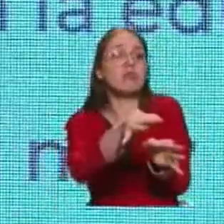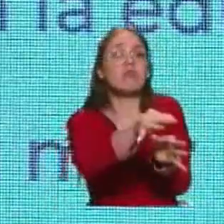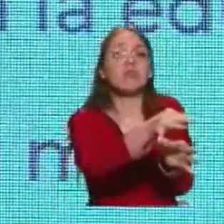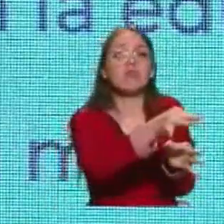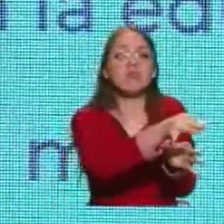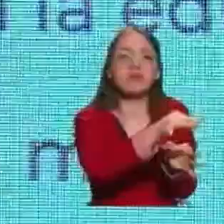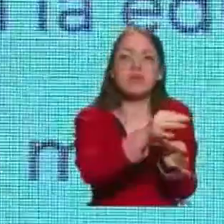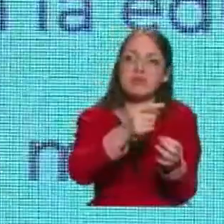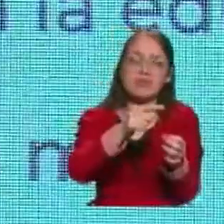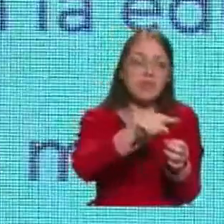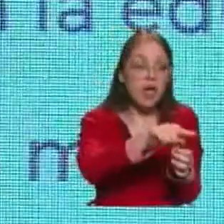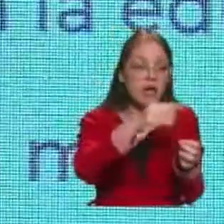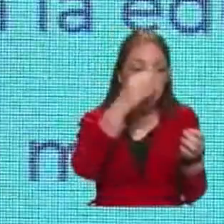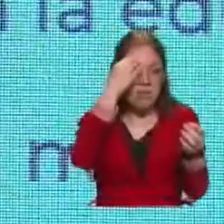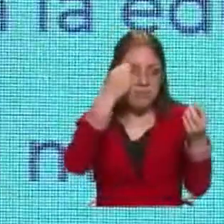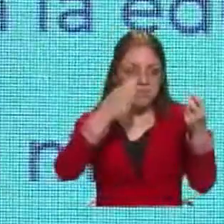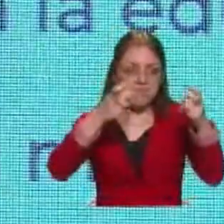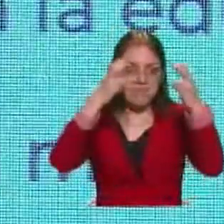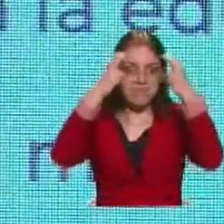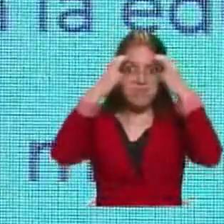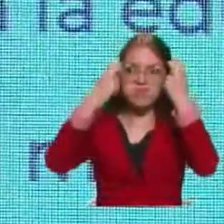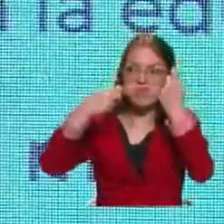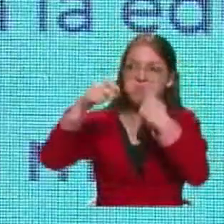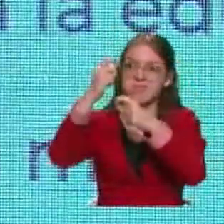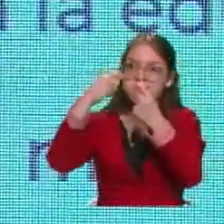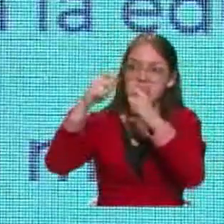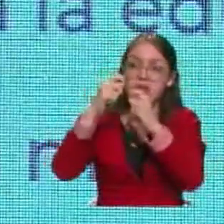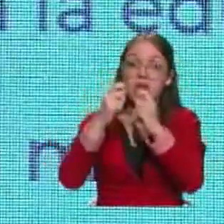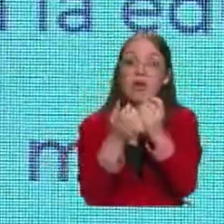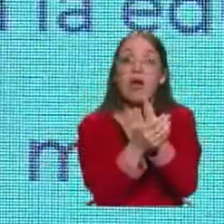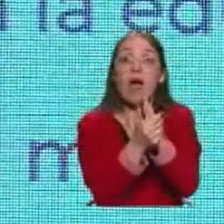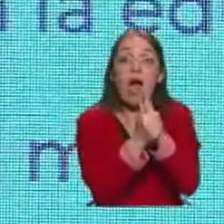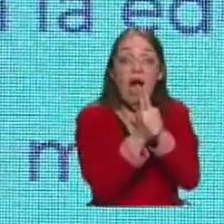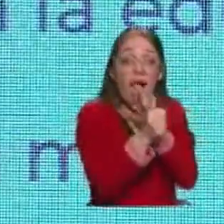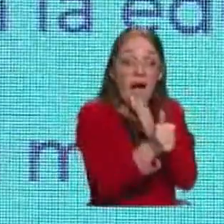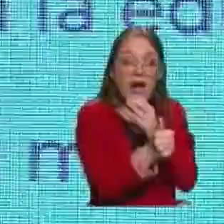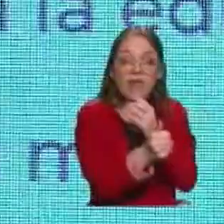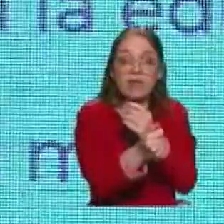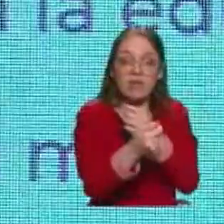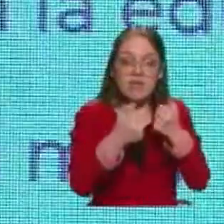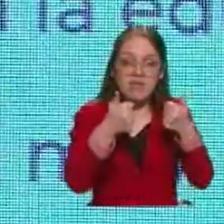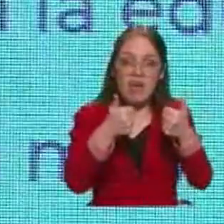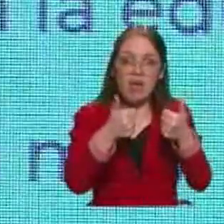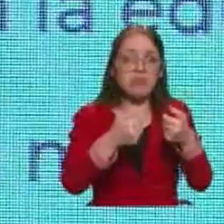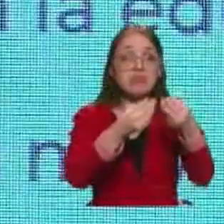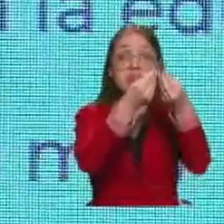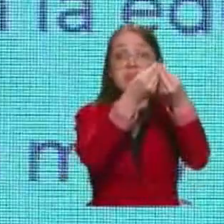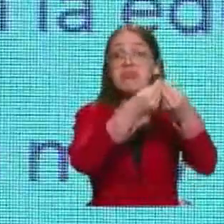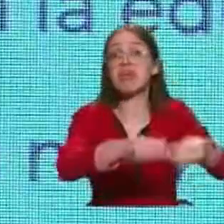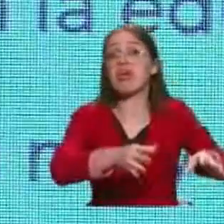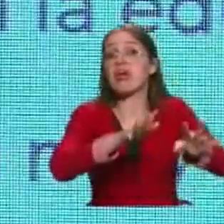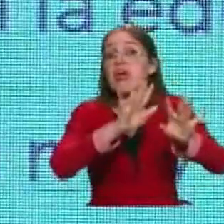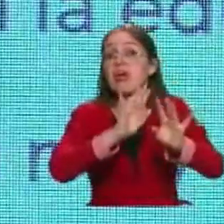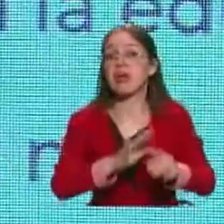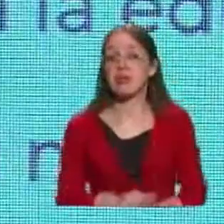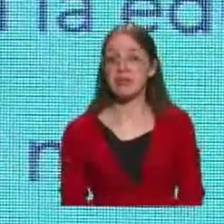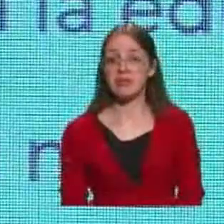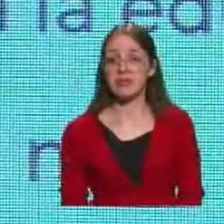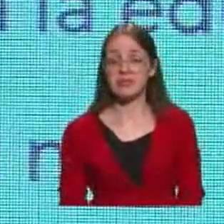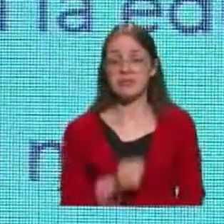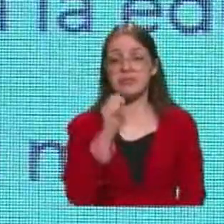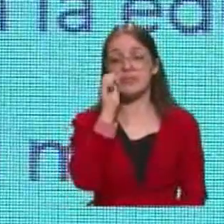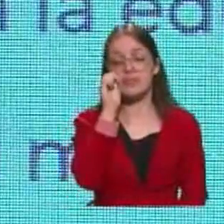en el mundo y estamos perdiendo fuertemente el talento de nuestros chicos y chicas también la implementación de herramientas tecnológicas